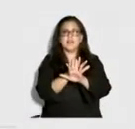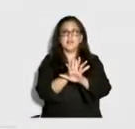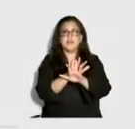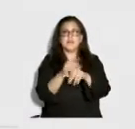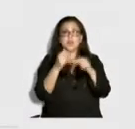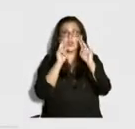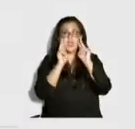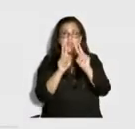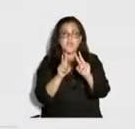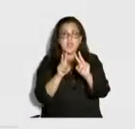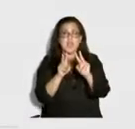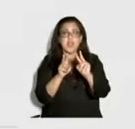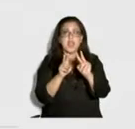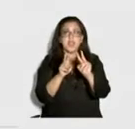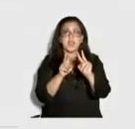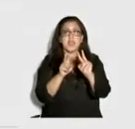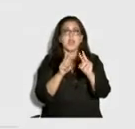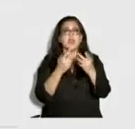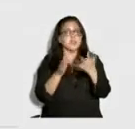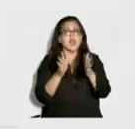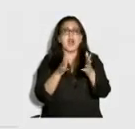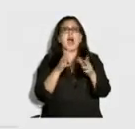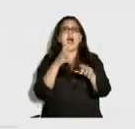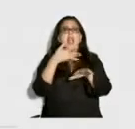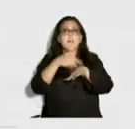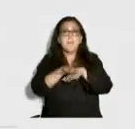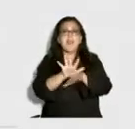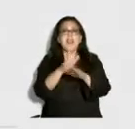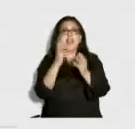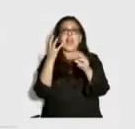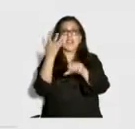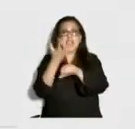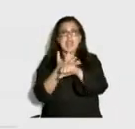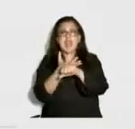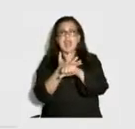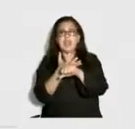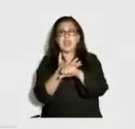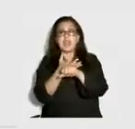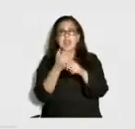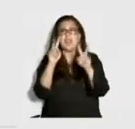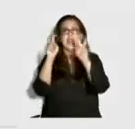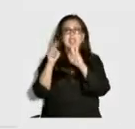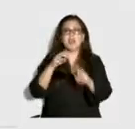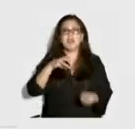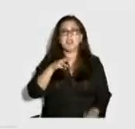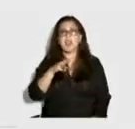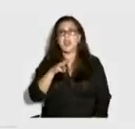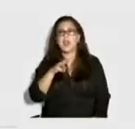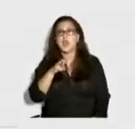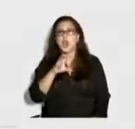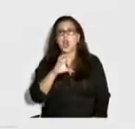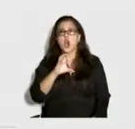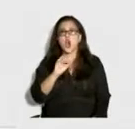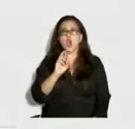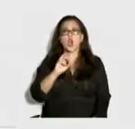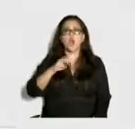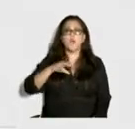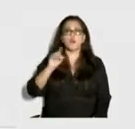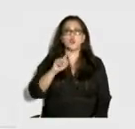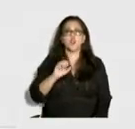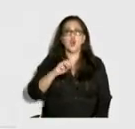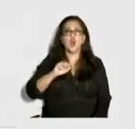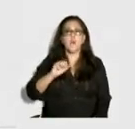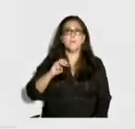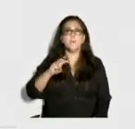de los grupos sanguíneos ABO y RH, cuyos genes se ubicaban en los cromosomas nucleares, ¿se acuerdan? Bueno, cuando hicimos